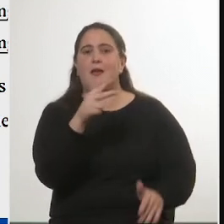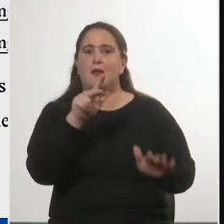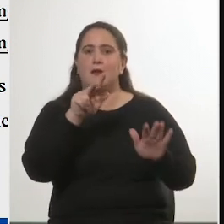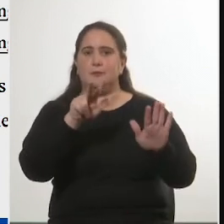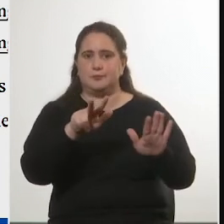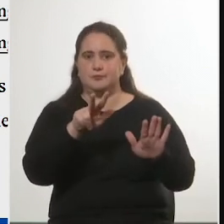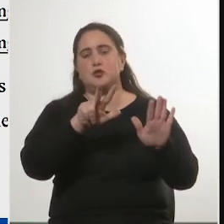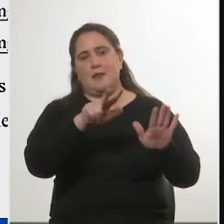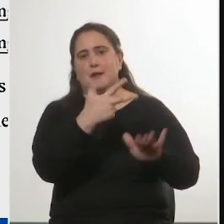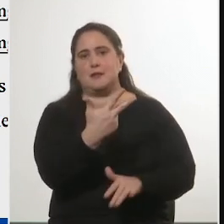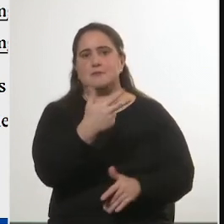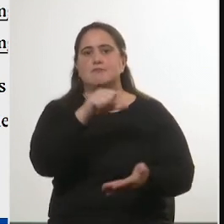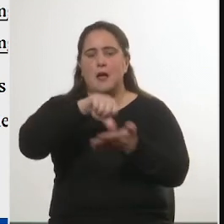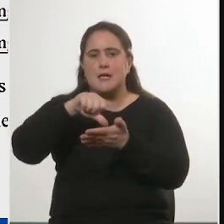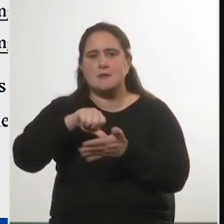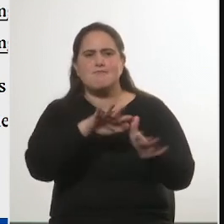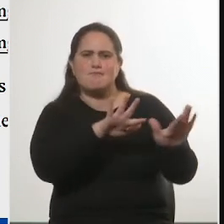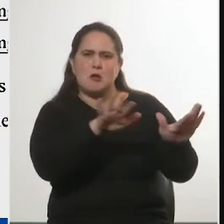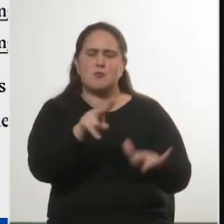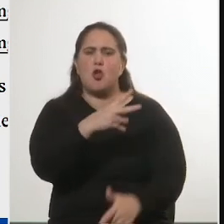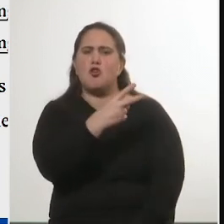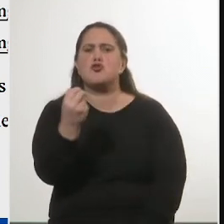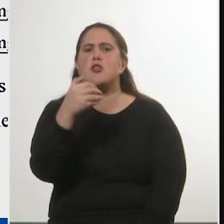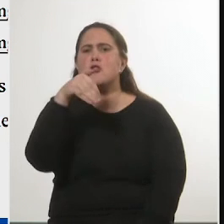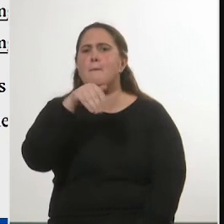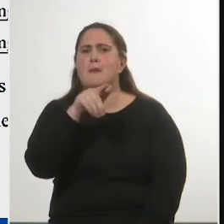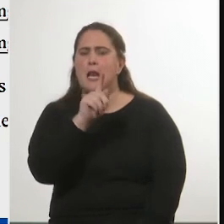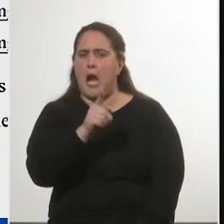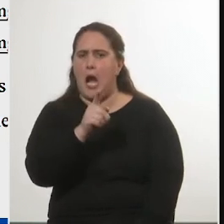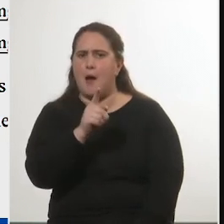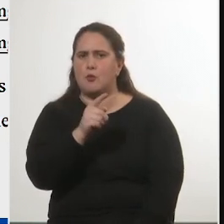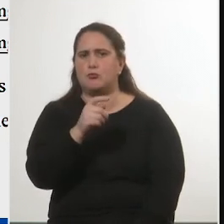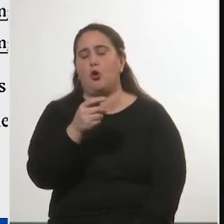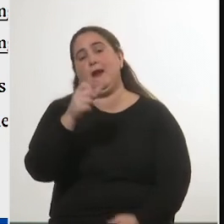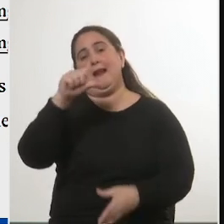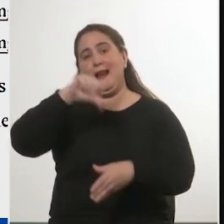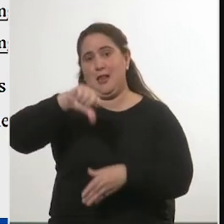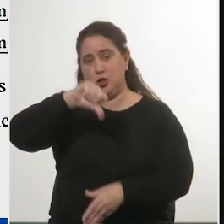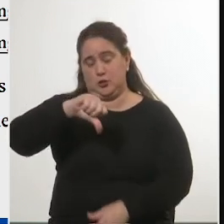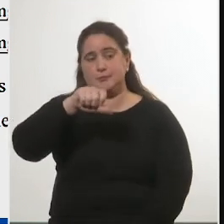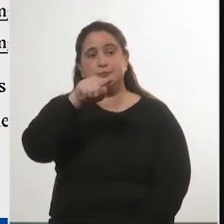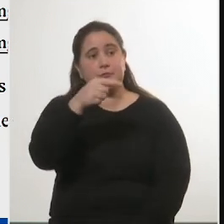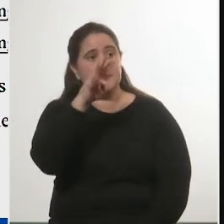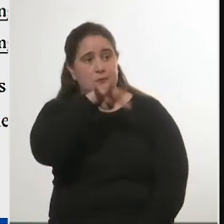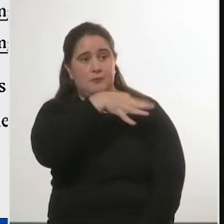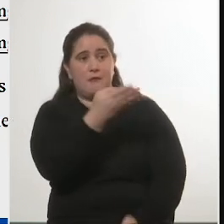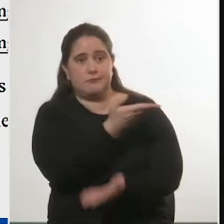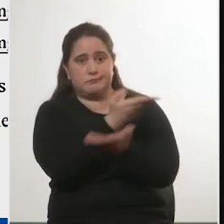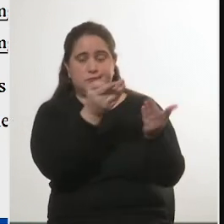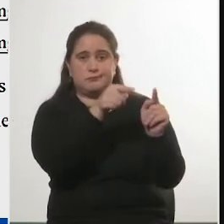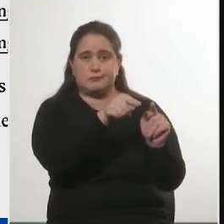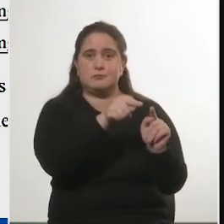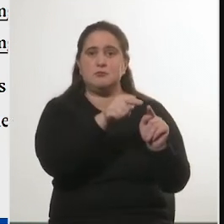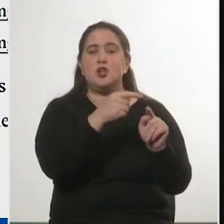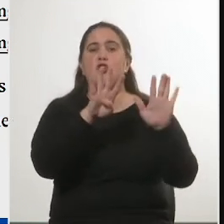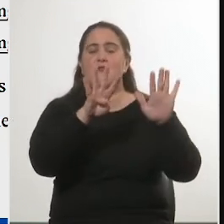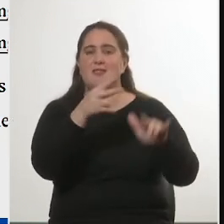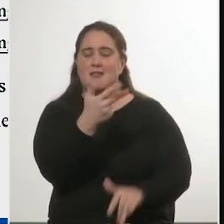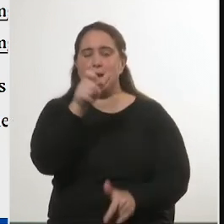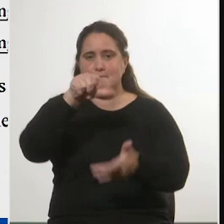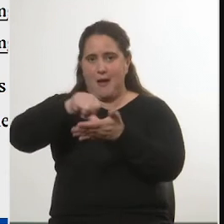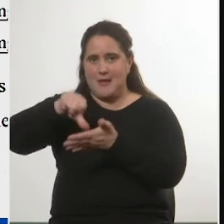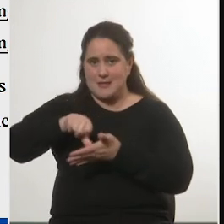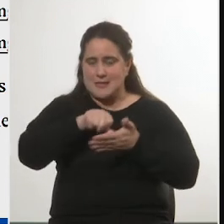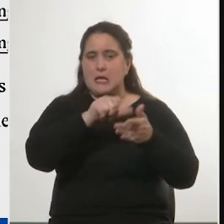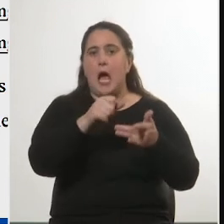países cercano a valores de 200 miligramos por litro. De ahí ven la tabla en la cual 93